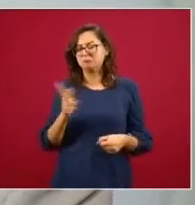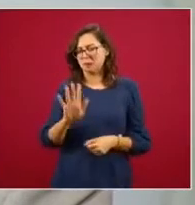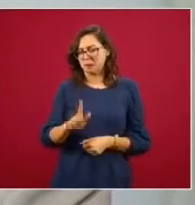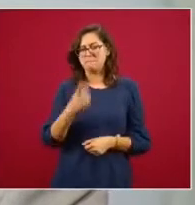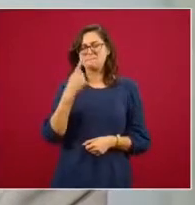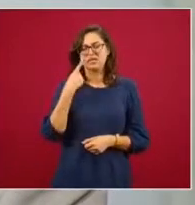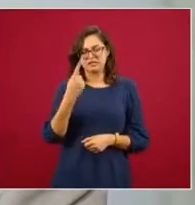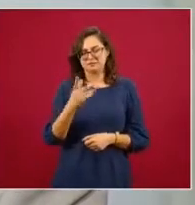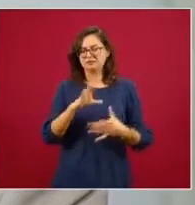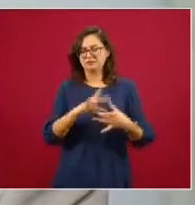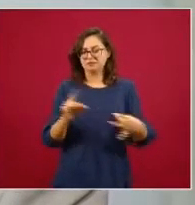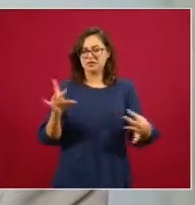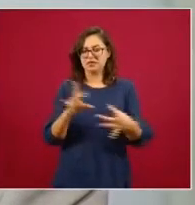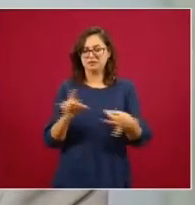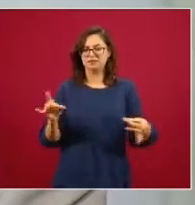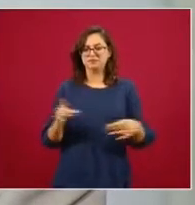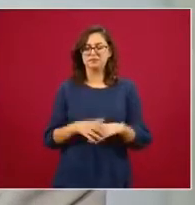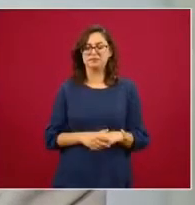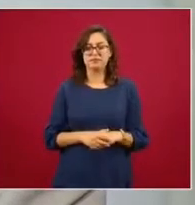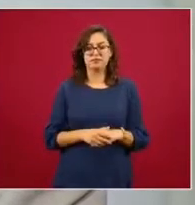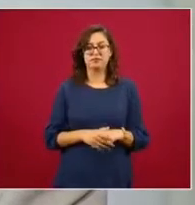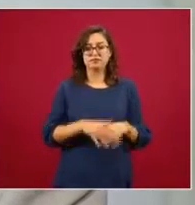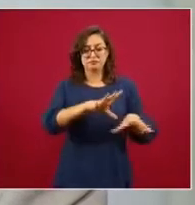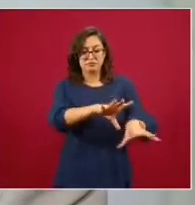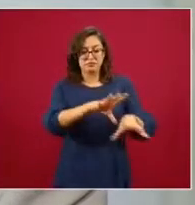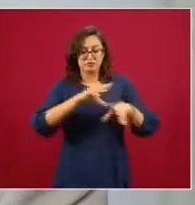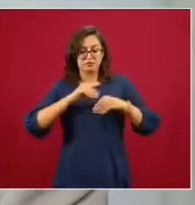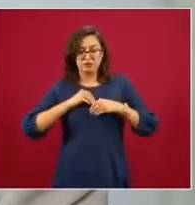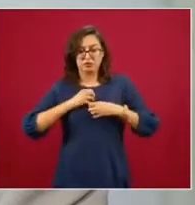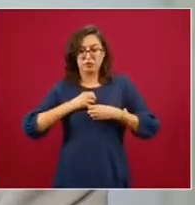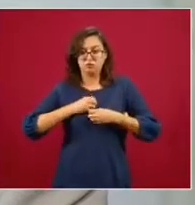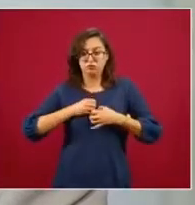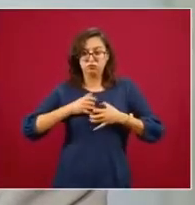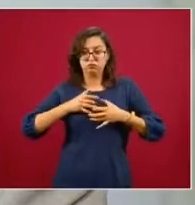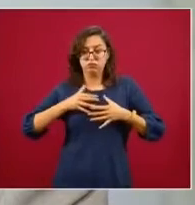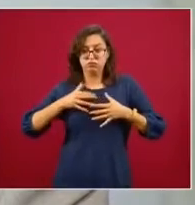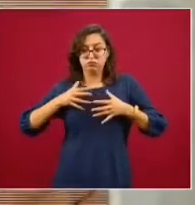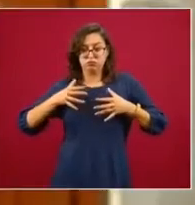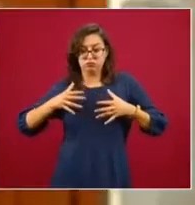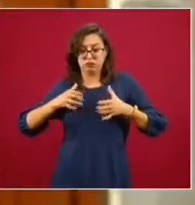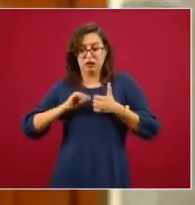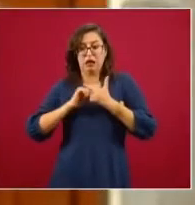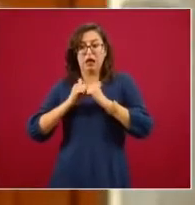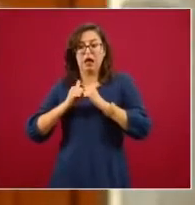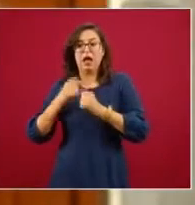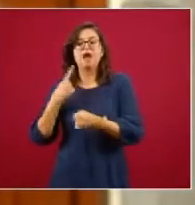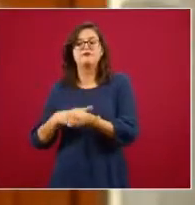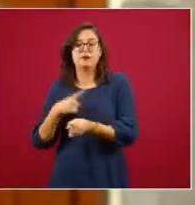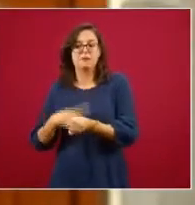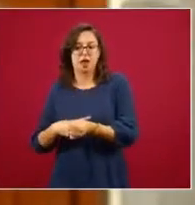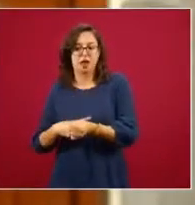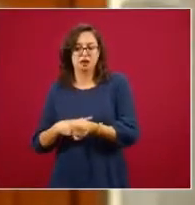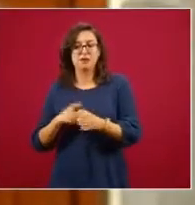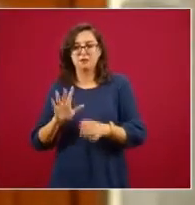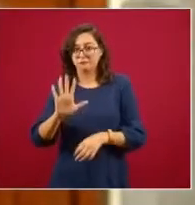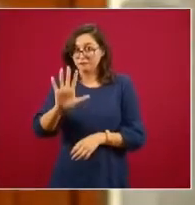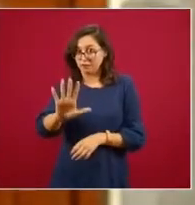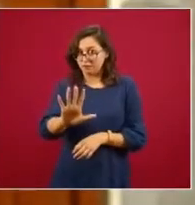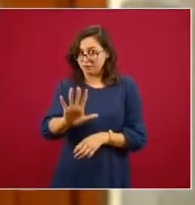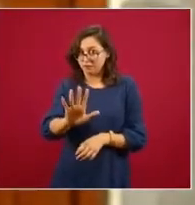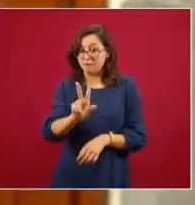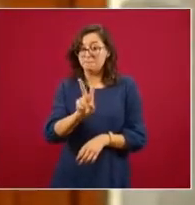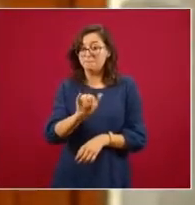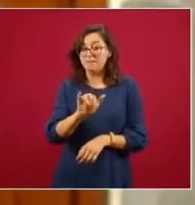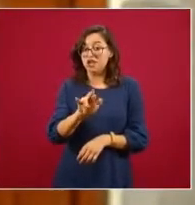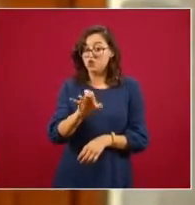que sabemos o nos comentan es que más bien pudiera influir con el hecho de enfermar. Recordemos que una persona que se infecta es